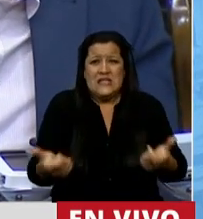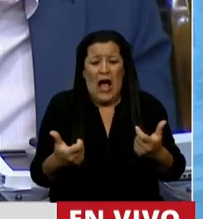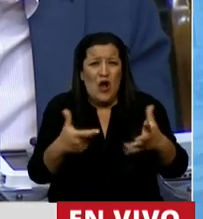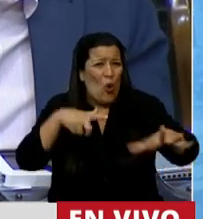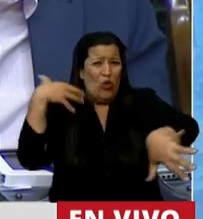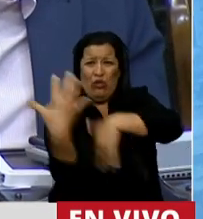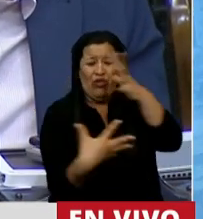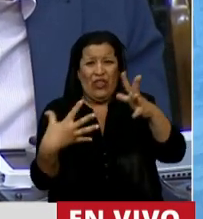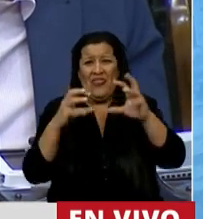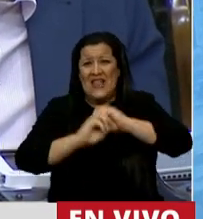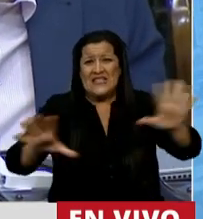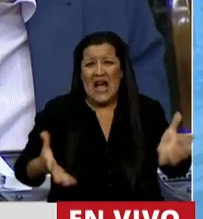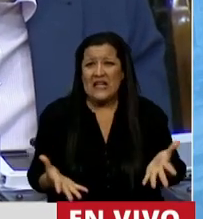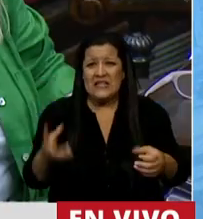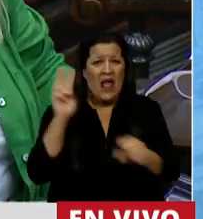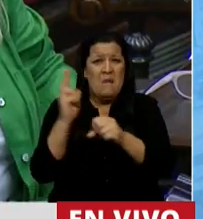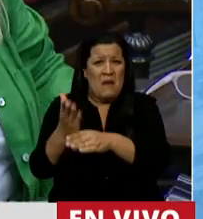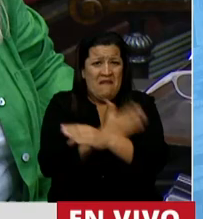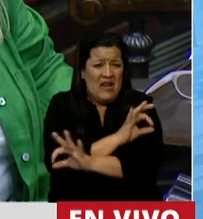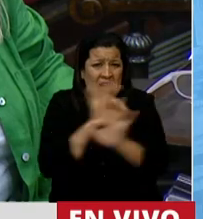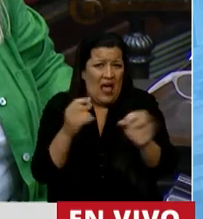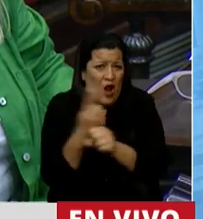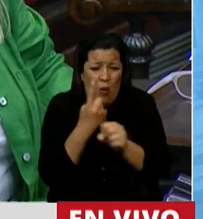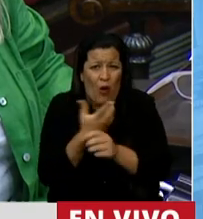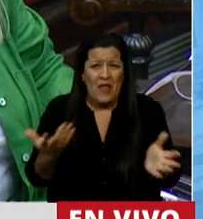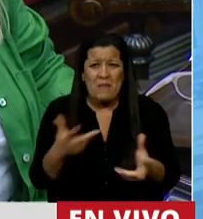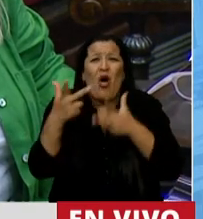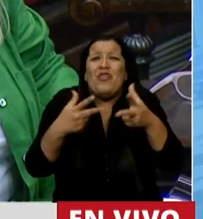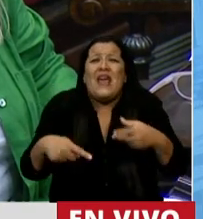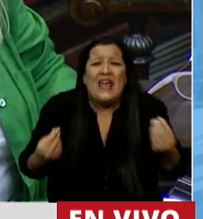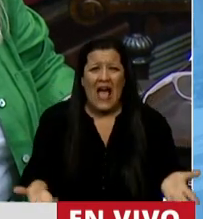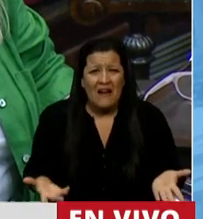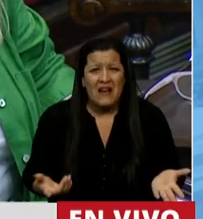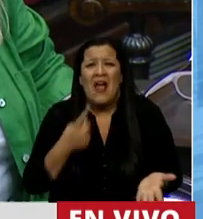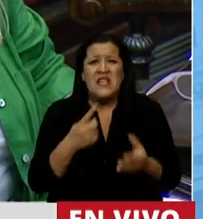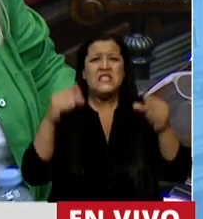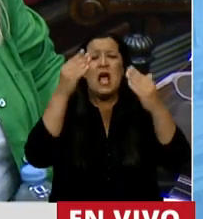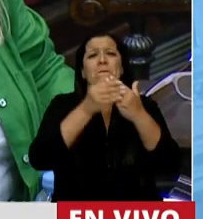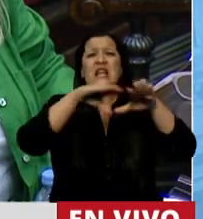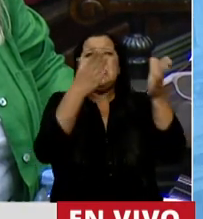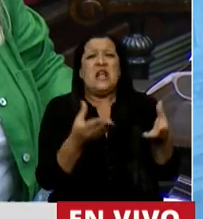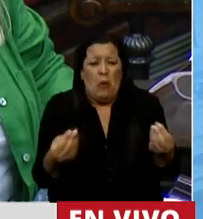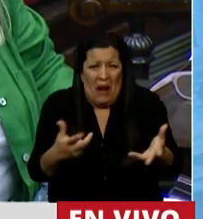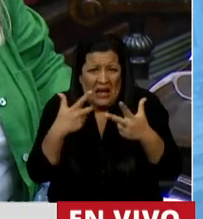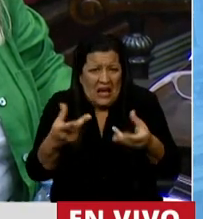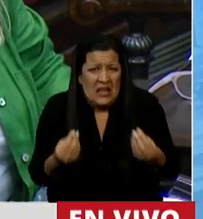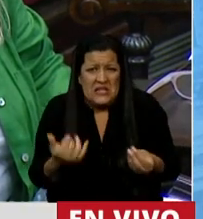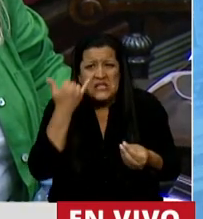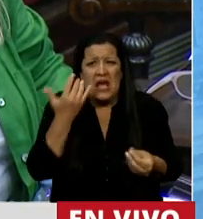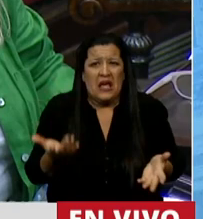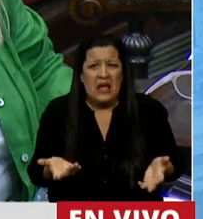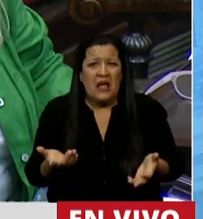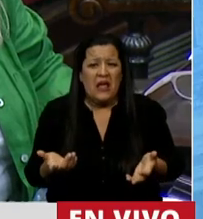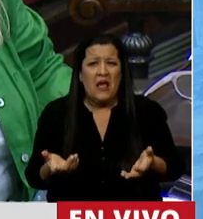un desastre, si no podemos prevenir nada, ¿de qué hablan que es ministerio? ¿Para qué? ¿Para achicar